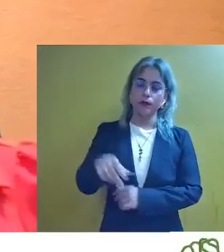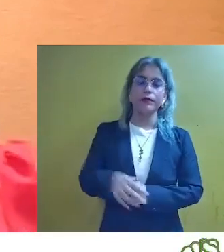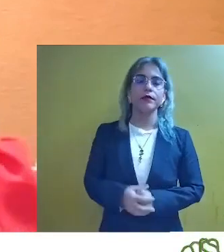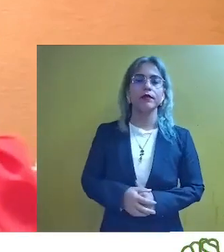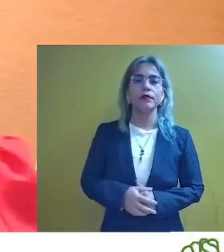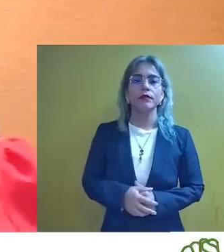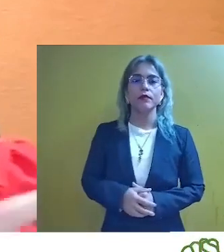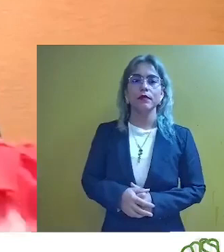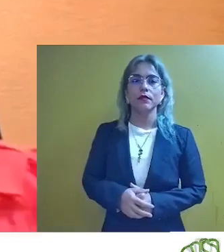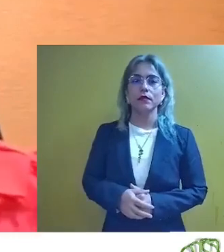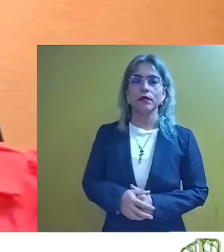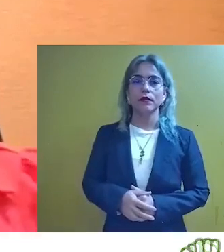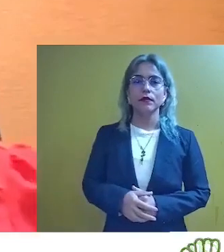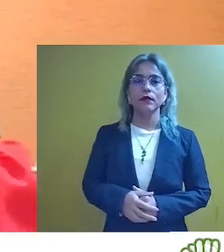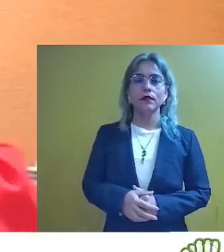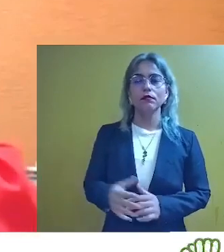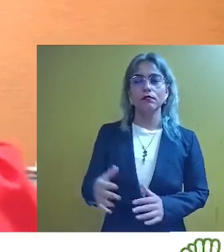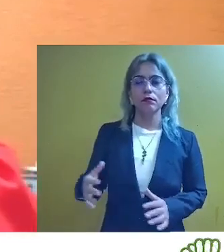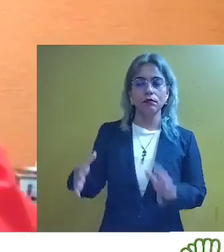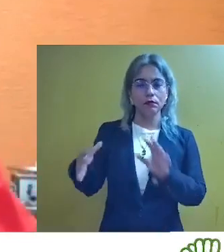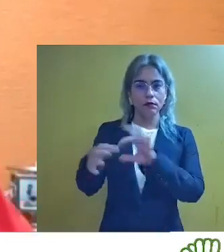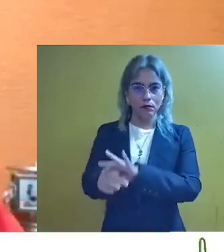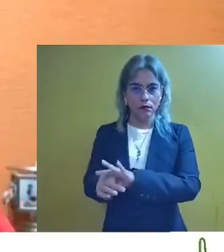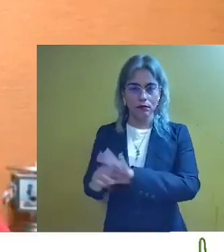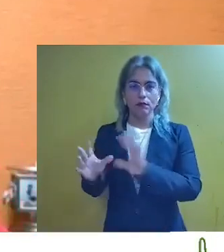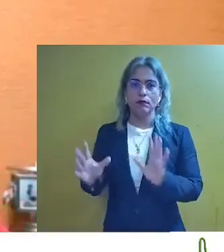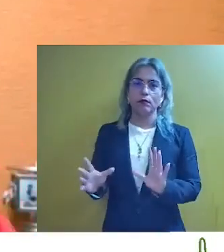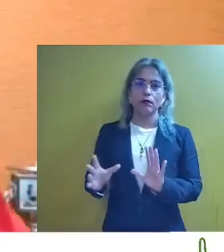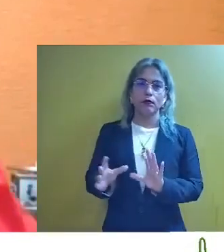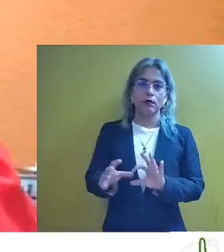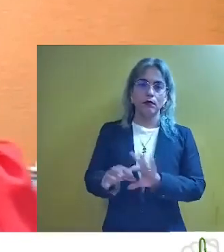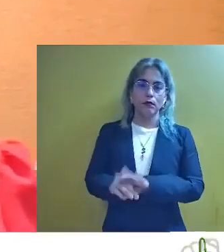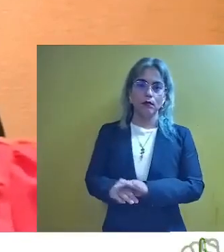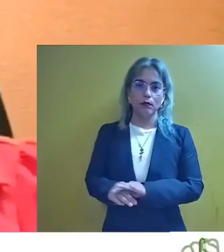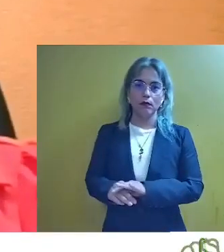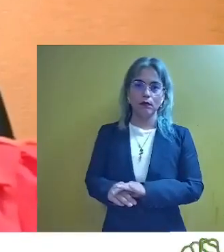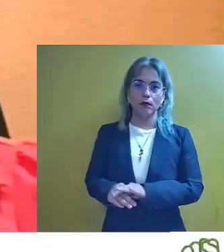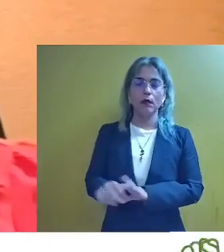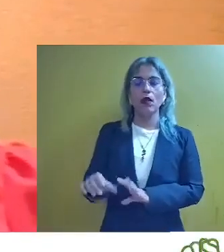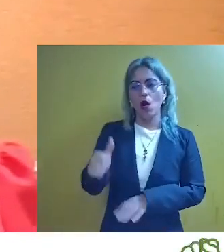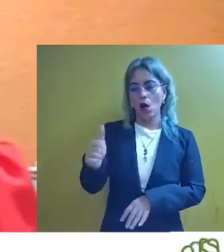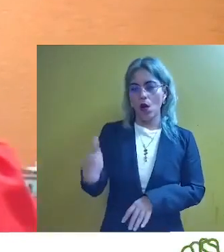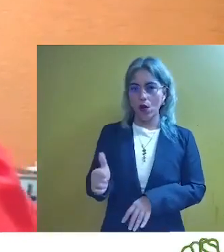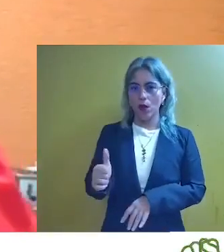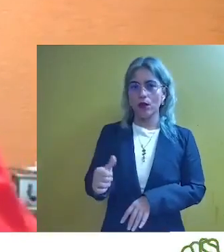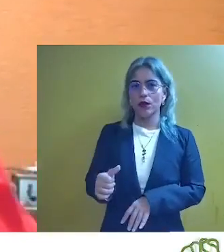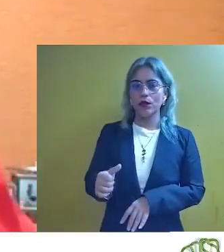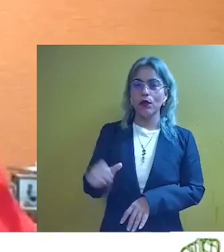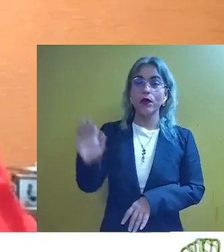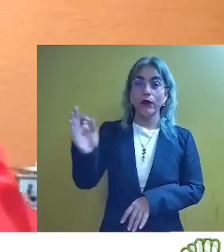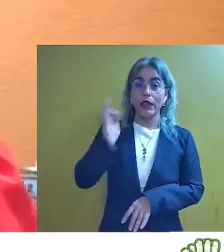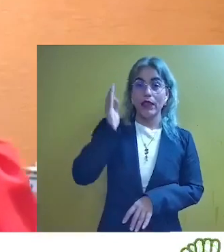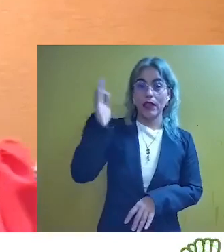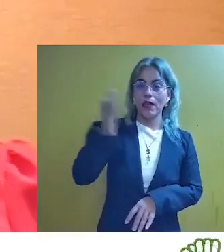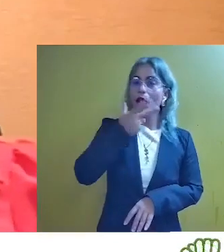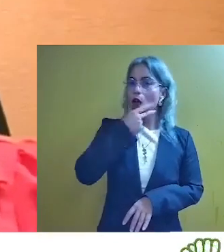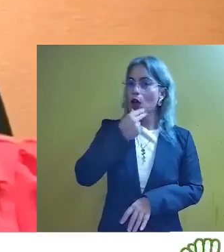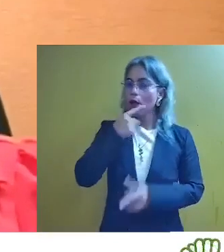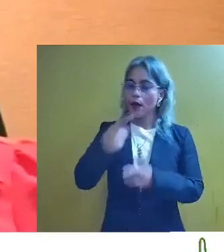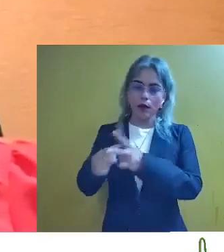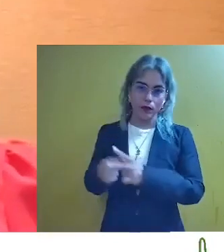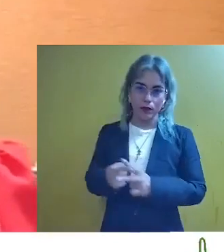en coadyuvancia o por instrucciones del Tesorero Nacional, fue